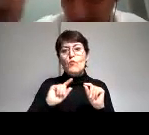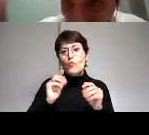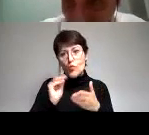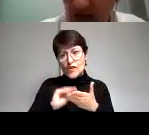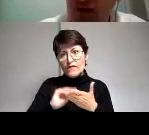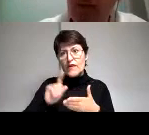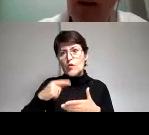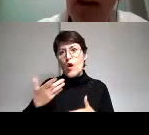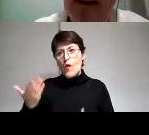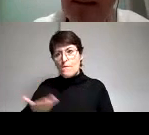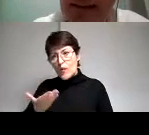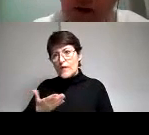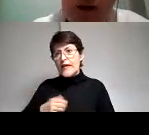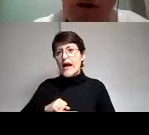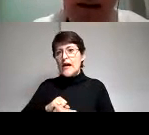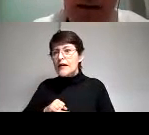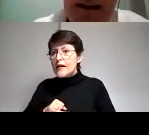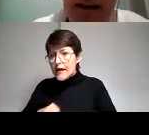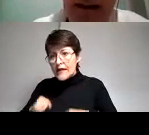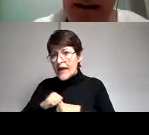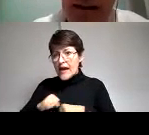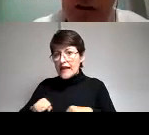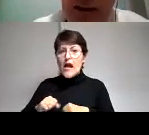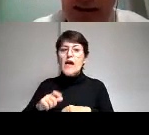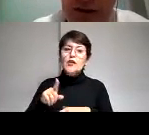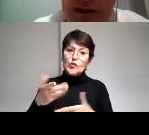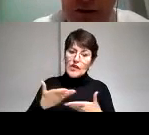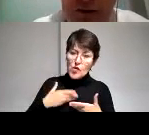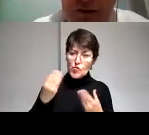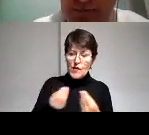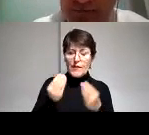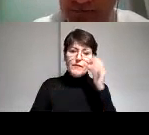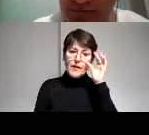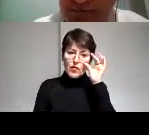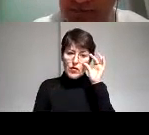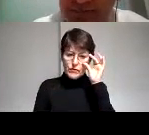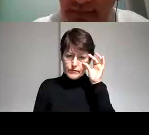si está sentado en la flora intestinal, nos va a aguantar bien la toma de antibióticos.